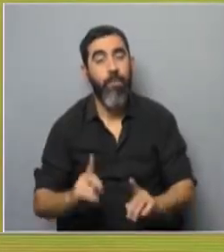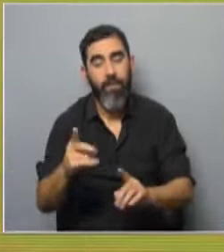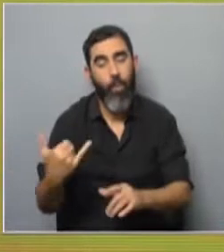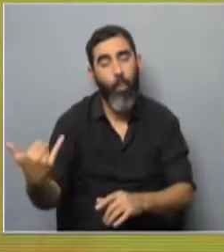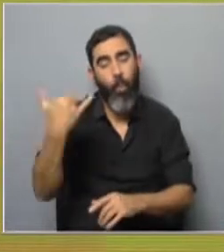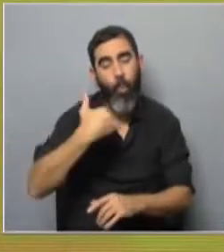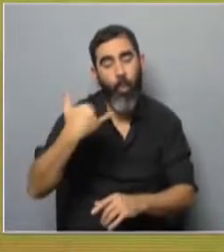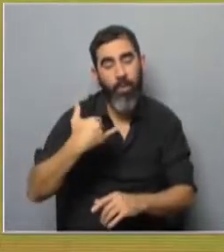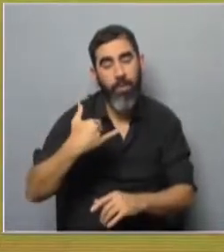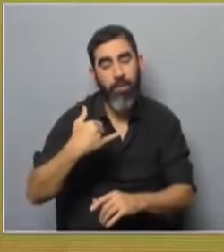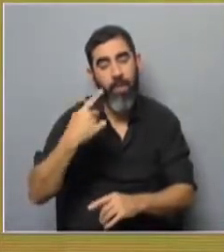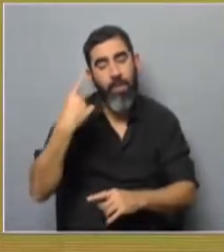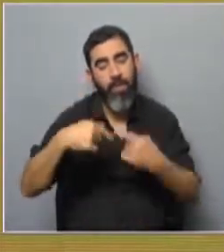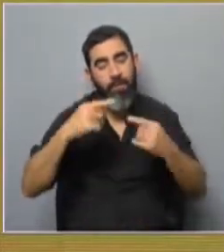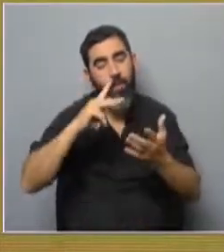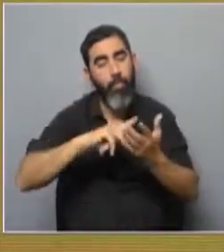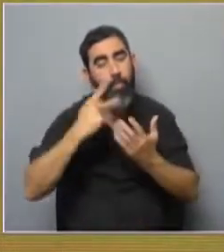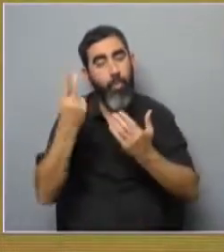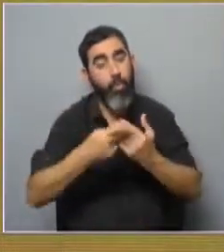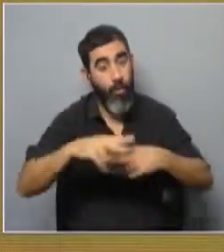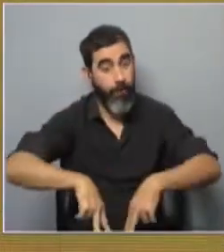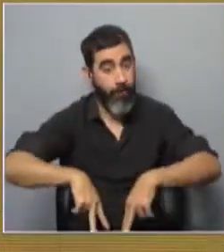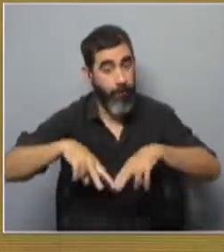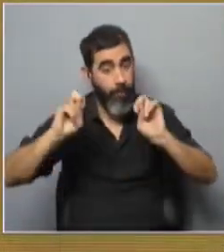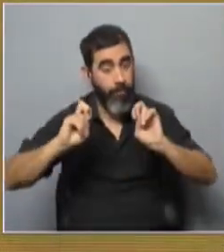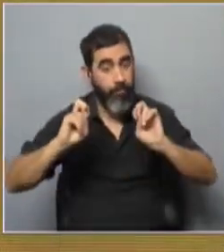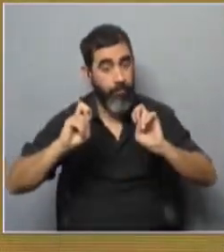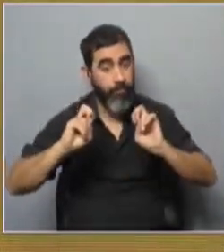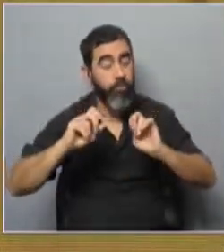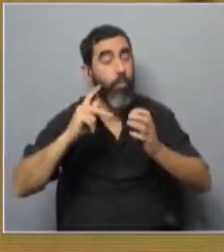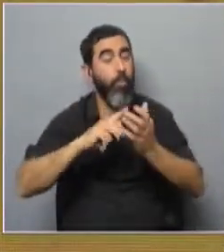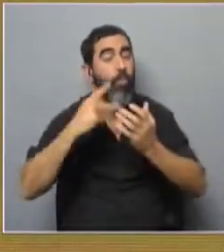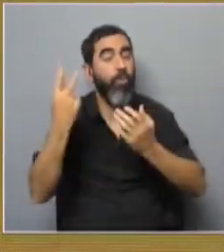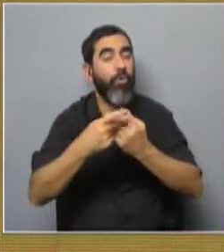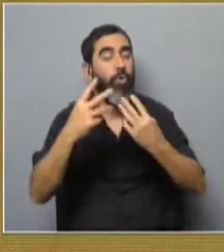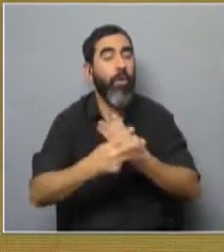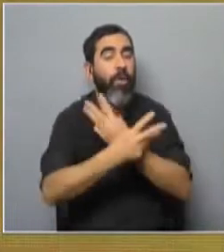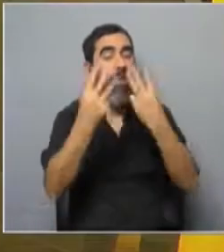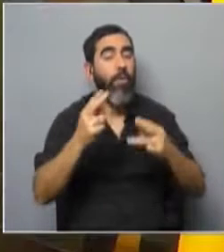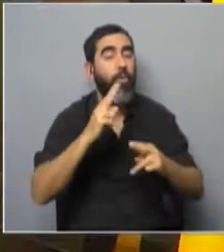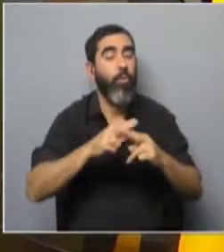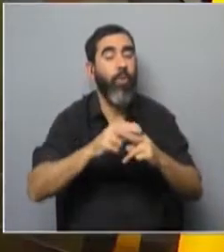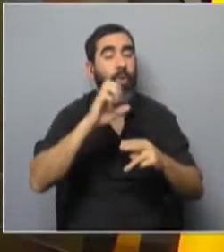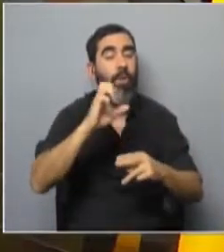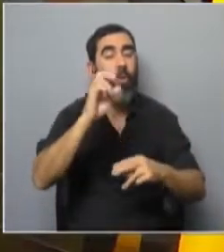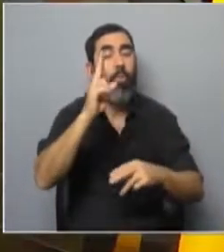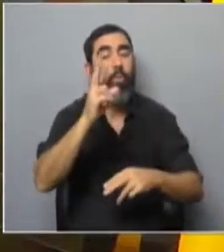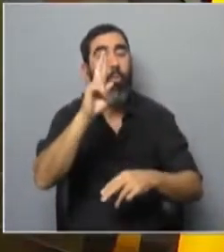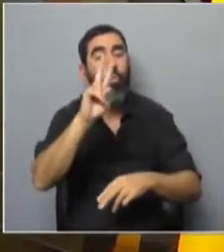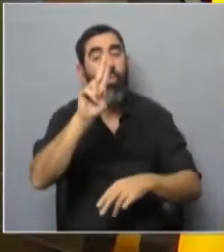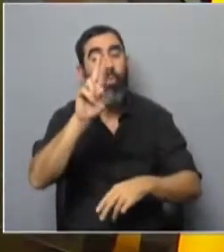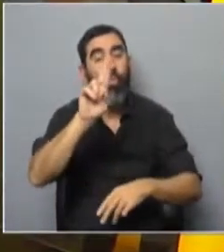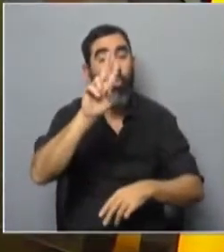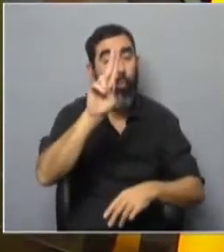contaba de varios proyectos de investigación que se enmarcan en un proyecto general que se llama Cururú. Y bueno, ella nos